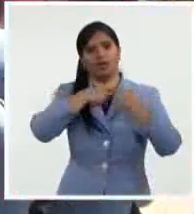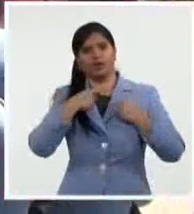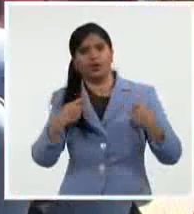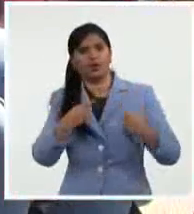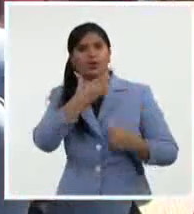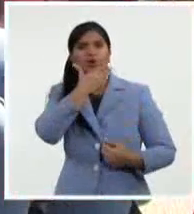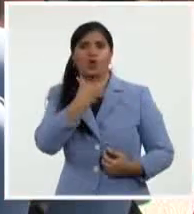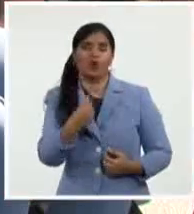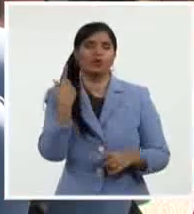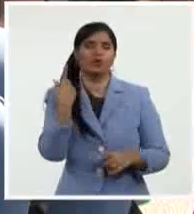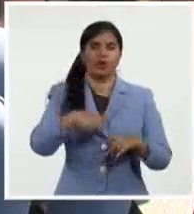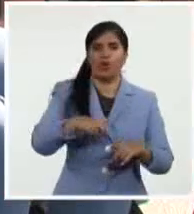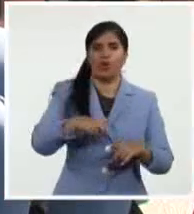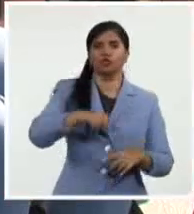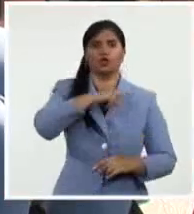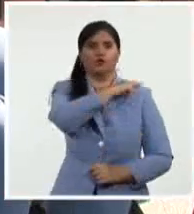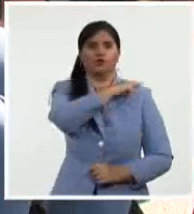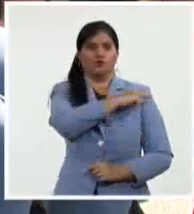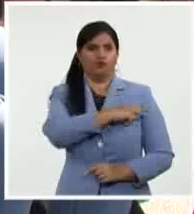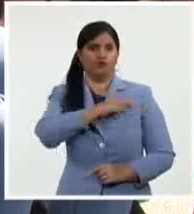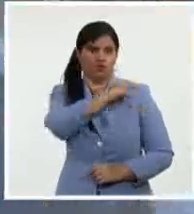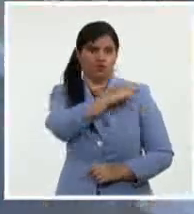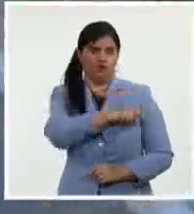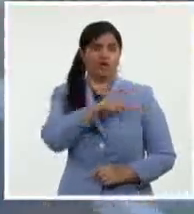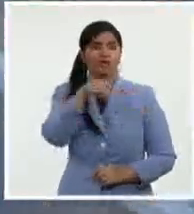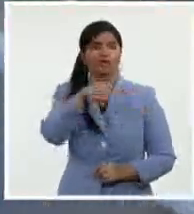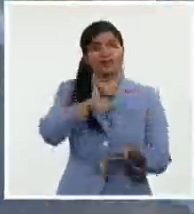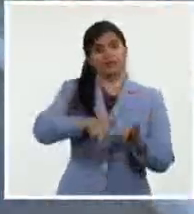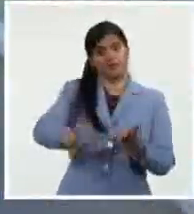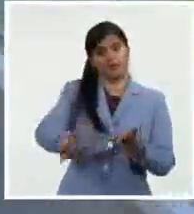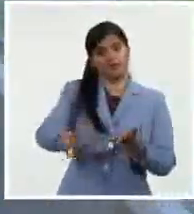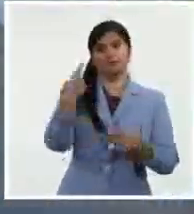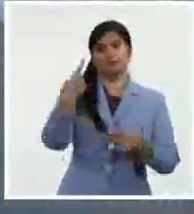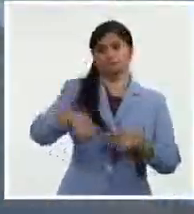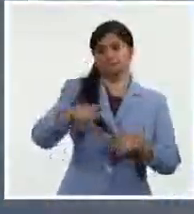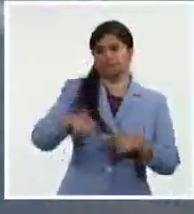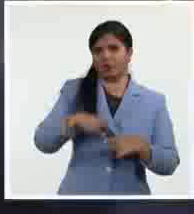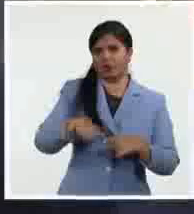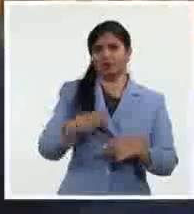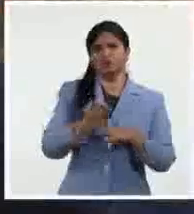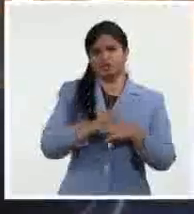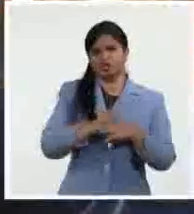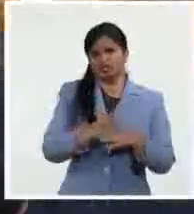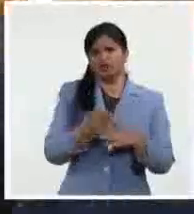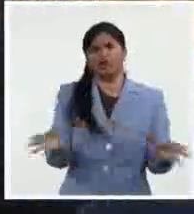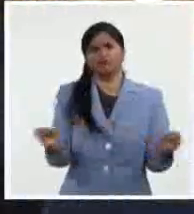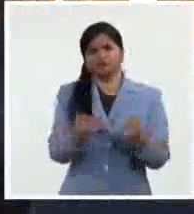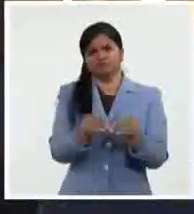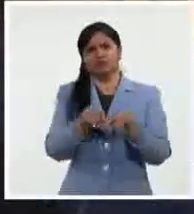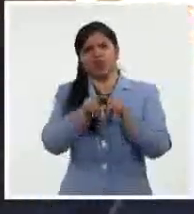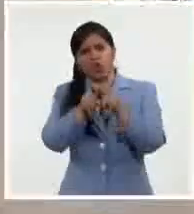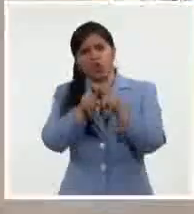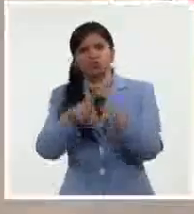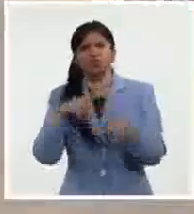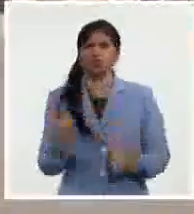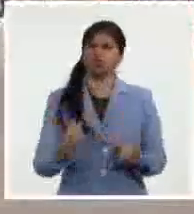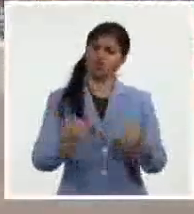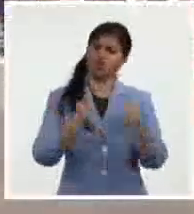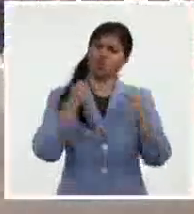principales autoridades políticas y gubernamentales del territorio. Una reafirmación más de la unidad y determinación del pueblo cubano a